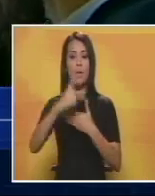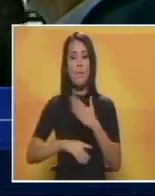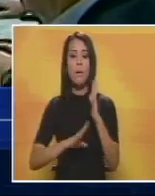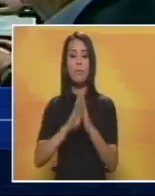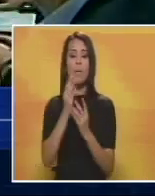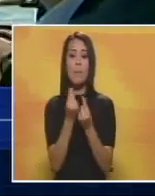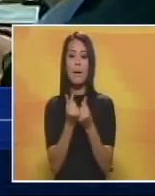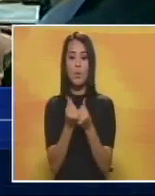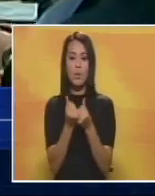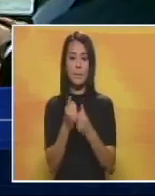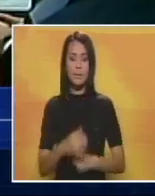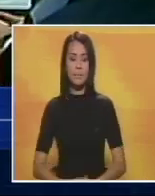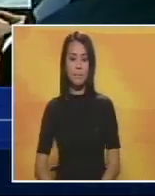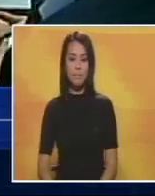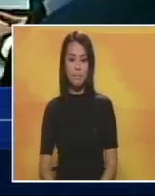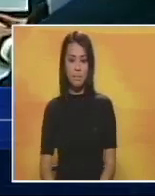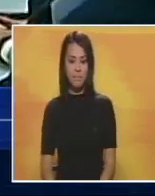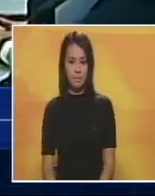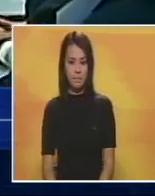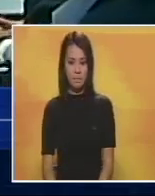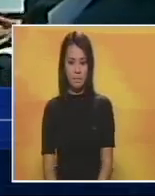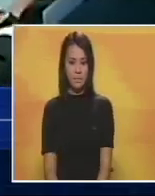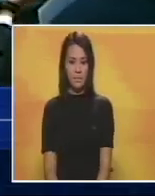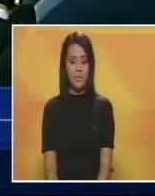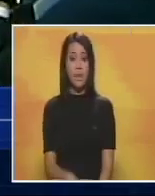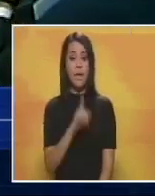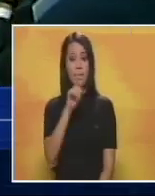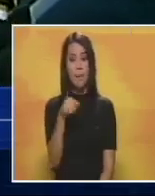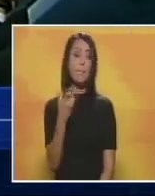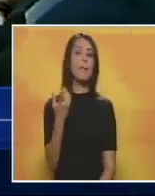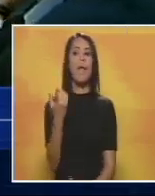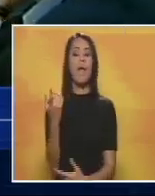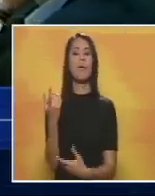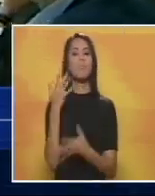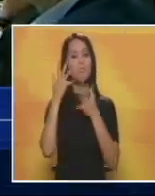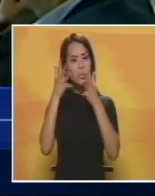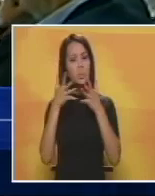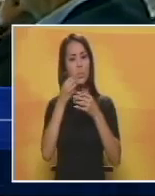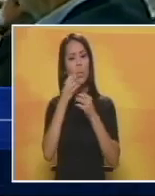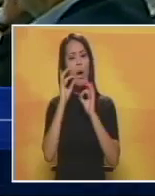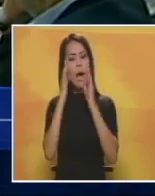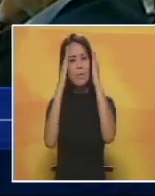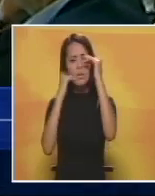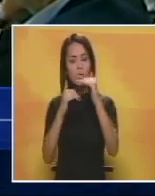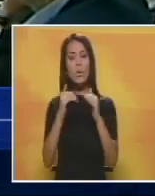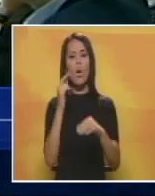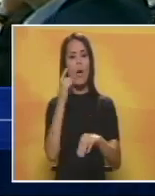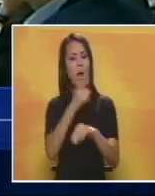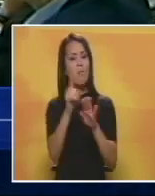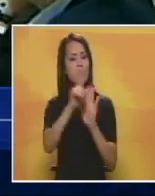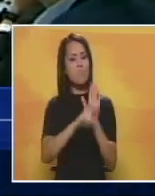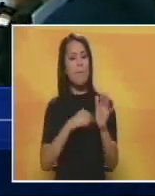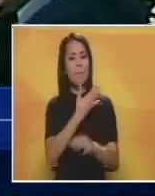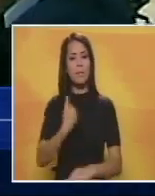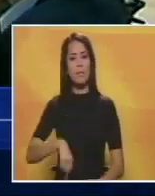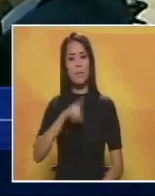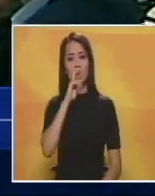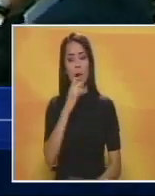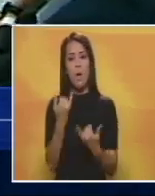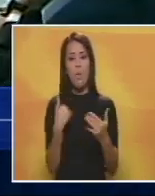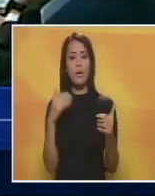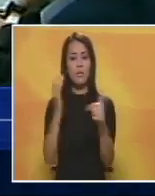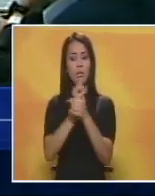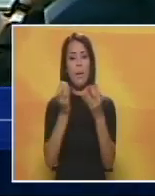Recuperación Económica. Y atendiendo las instrucciones del presidente Nicolás Maduro, hemos ya alcanzado los precios acordados en las